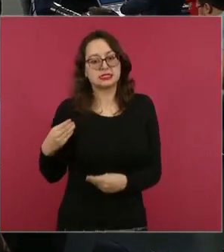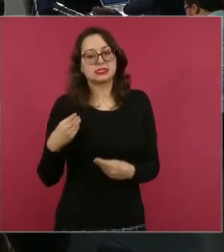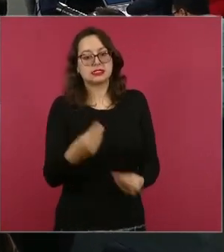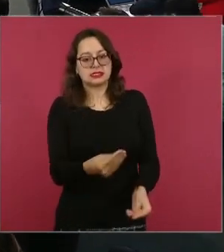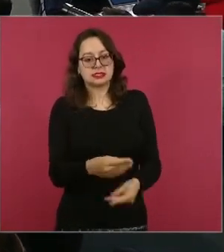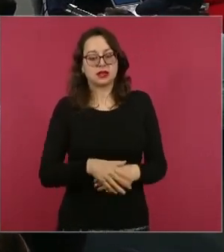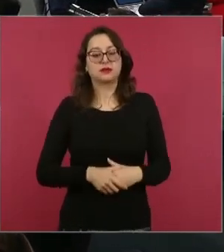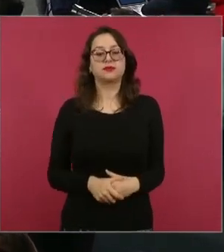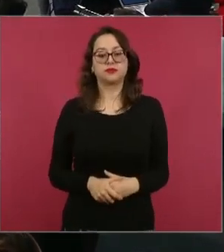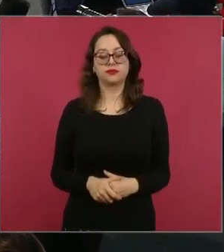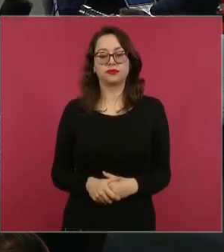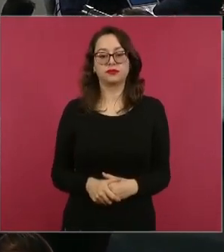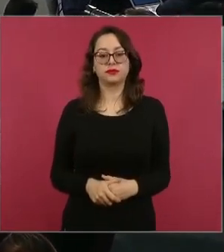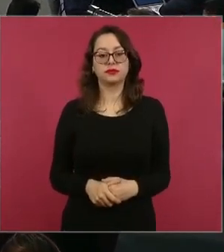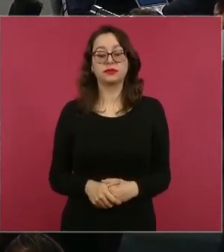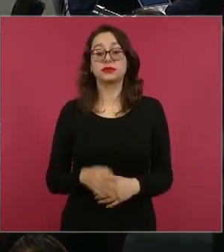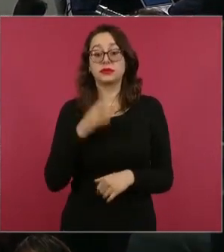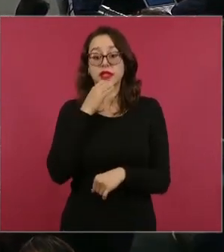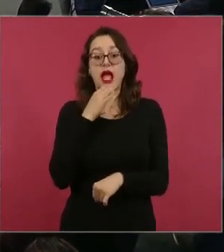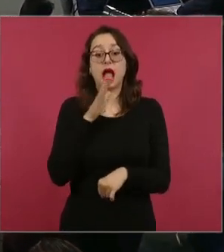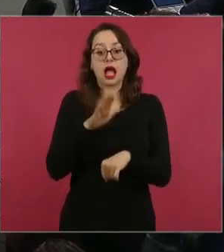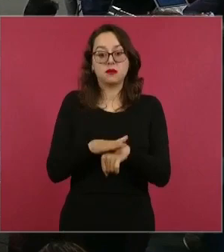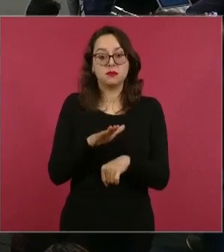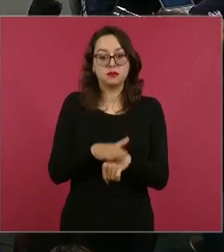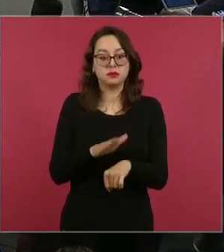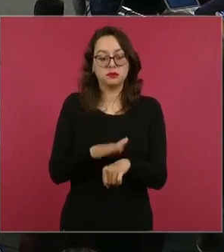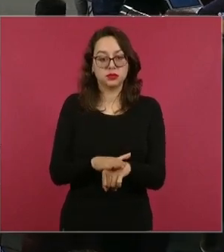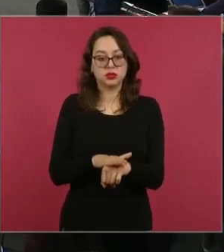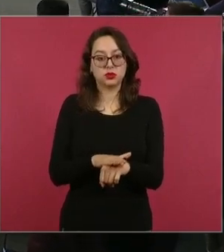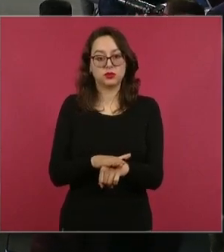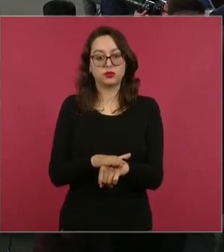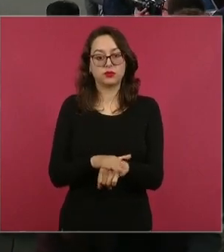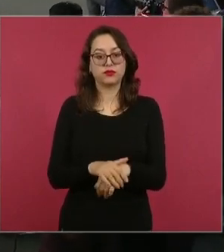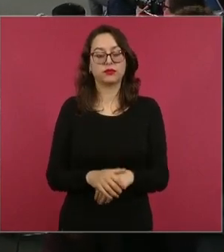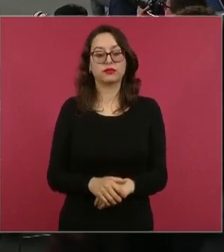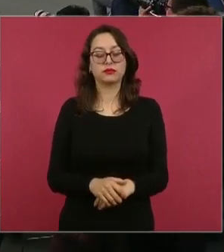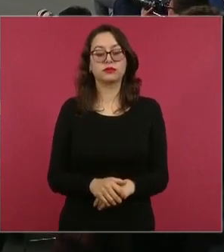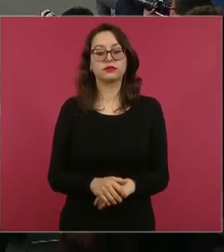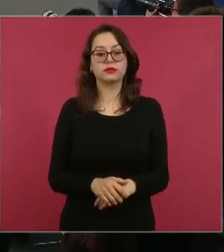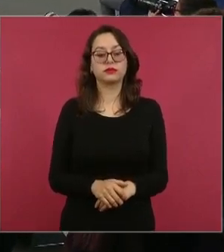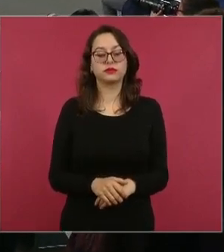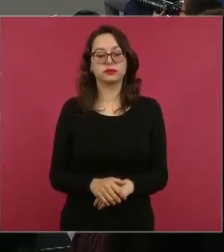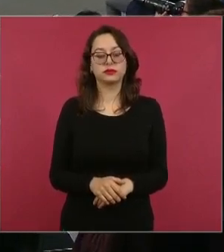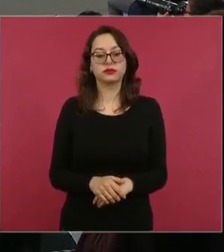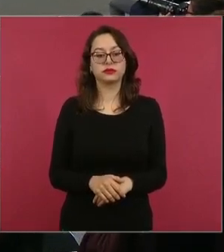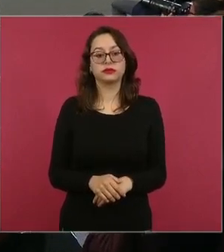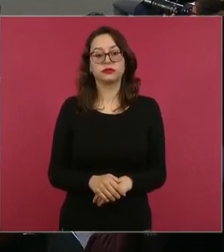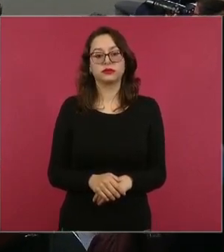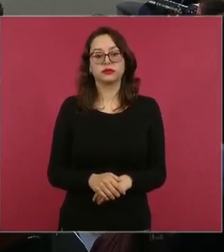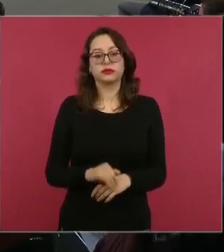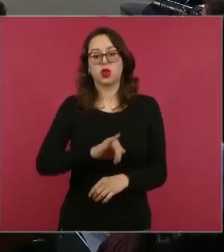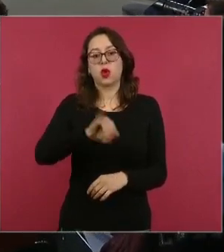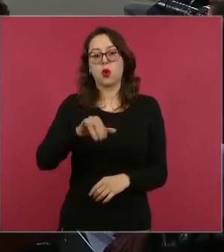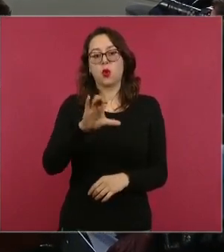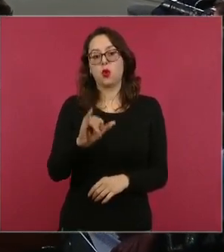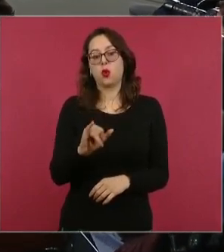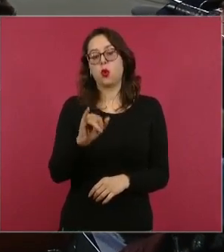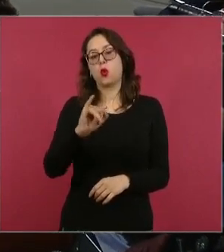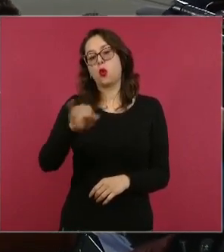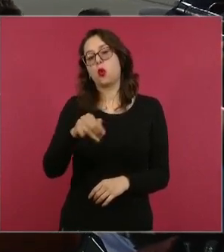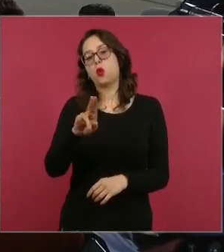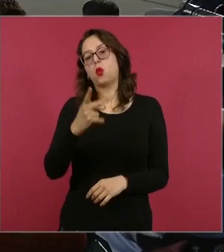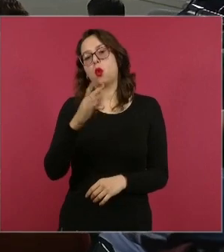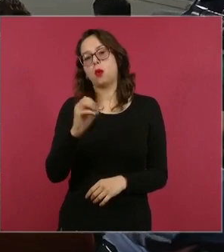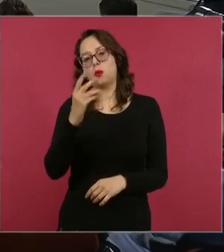sirva este medio para hacer de su conocimiento que la junta de coordinación política de la cámara